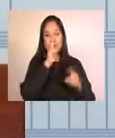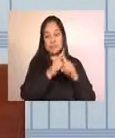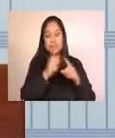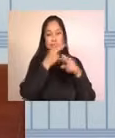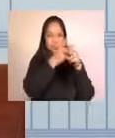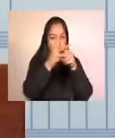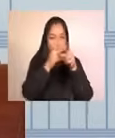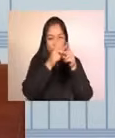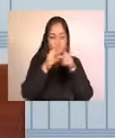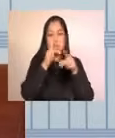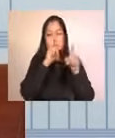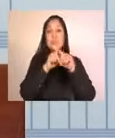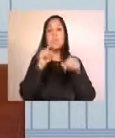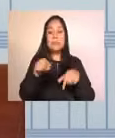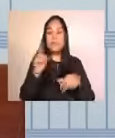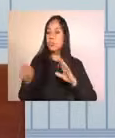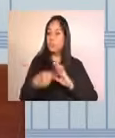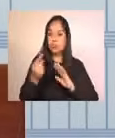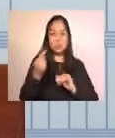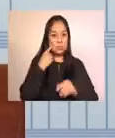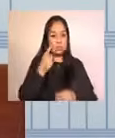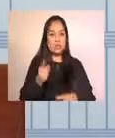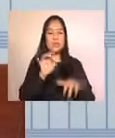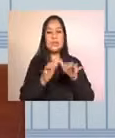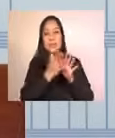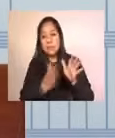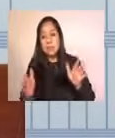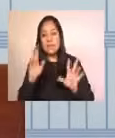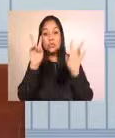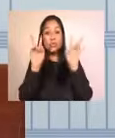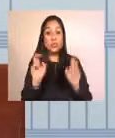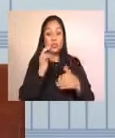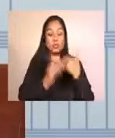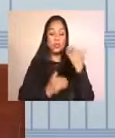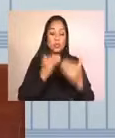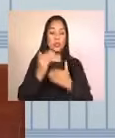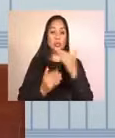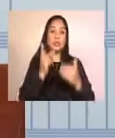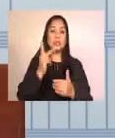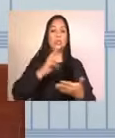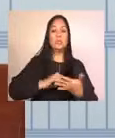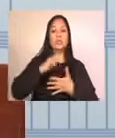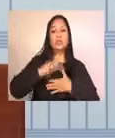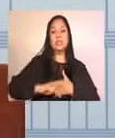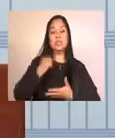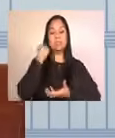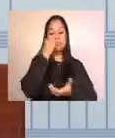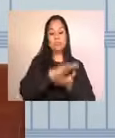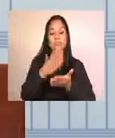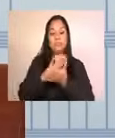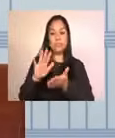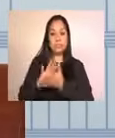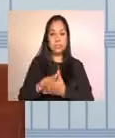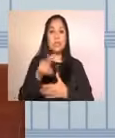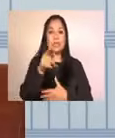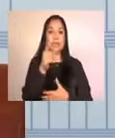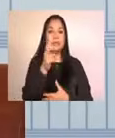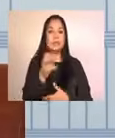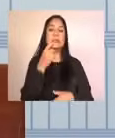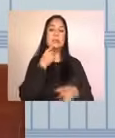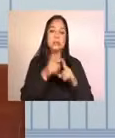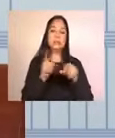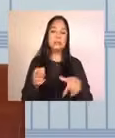supervisión in situ por parte de CEGEPLAN sobre los procesos y proyectos de inversión será una medida